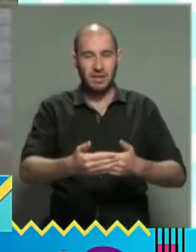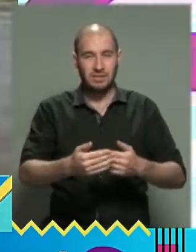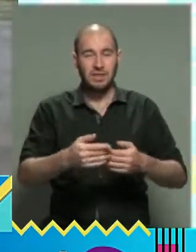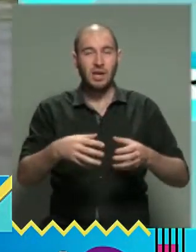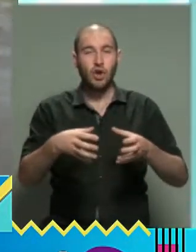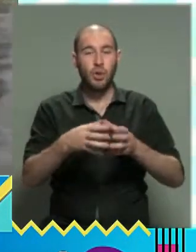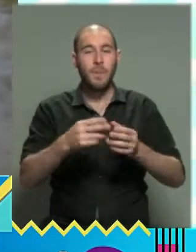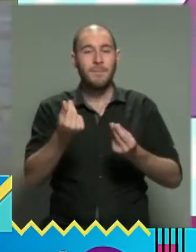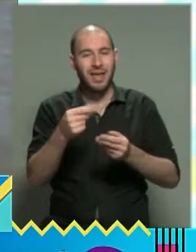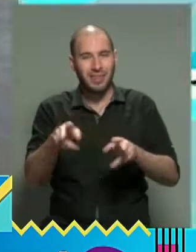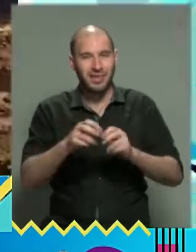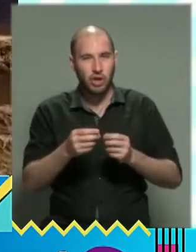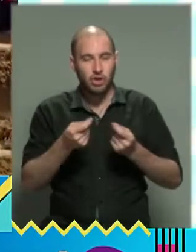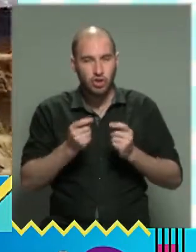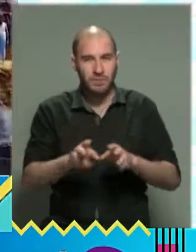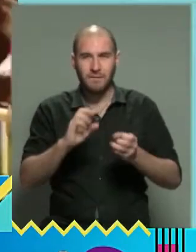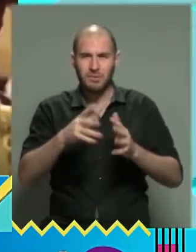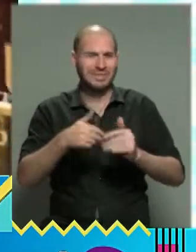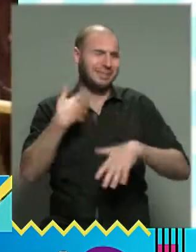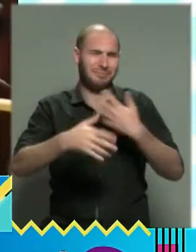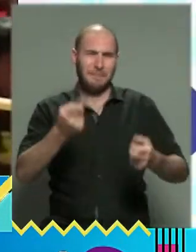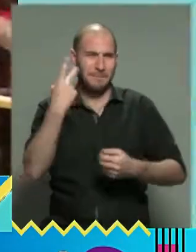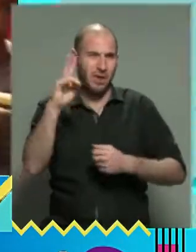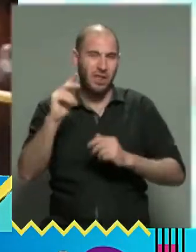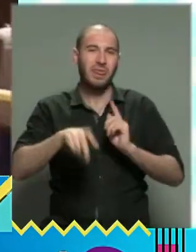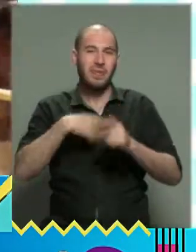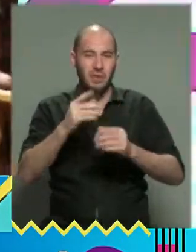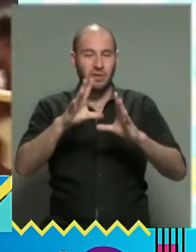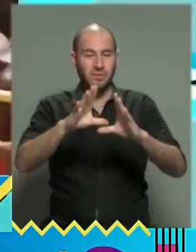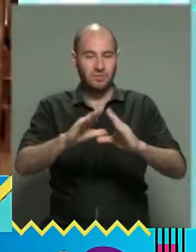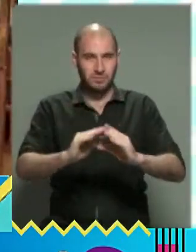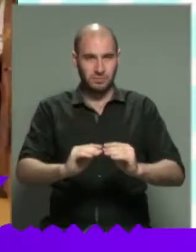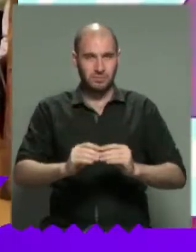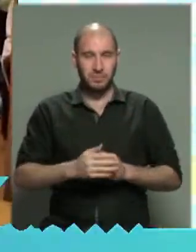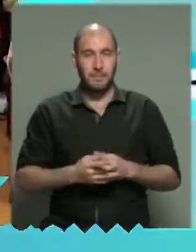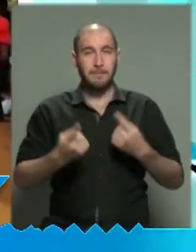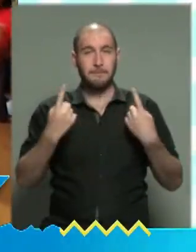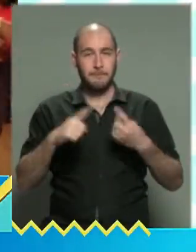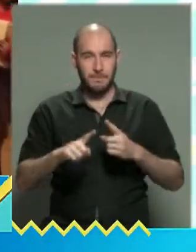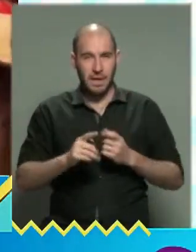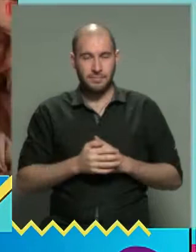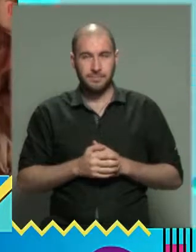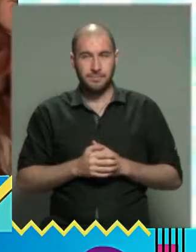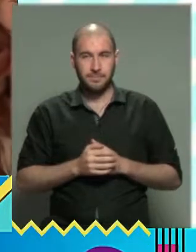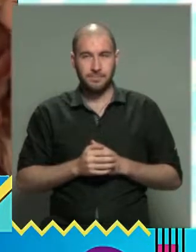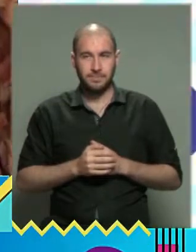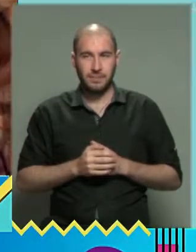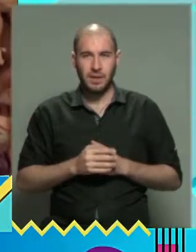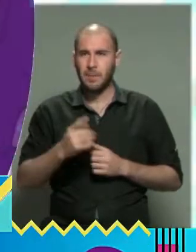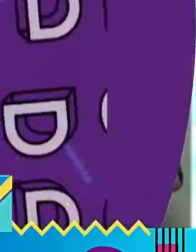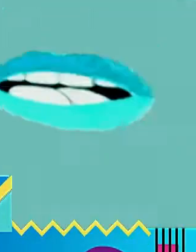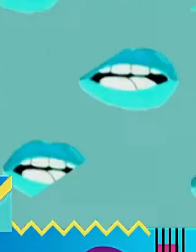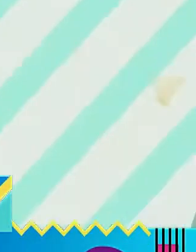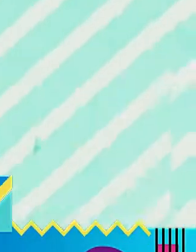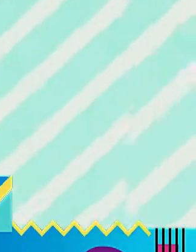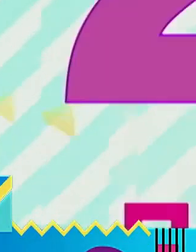del capitalismo de su forma más salvaje. Y después se ha ido atenuando. Pero convengamos que... ¿Se ha ido atenuando o ha